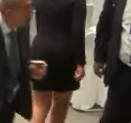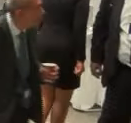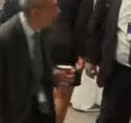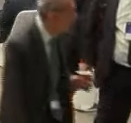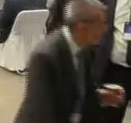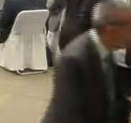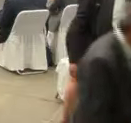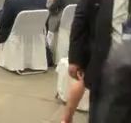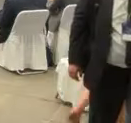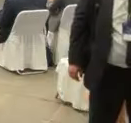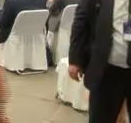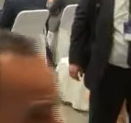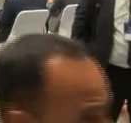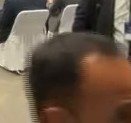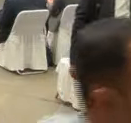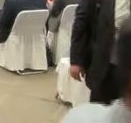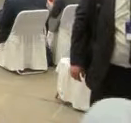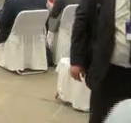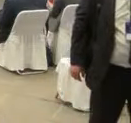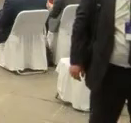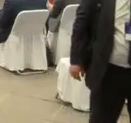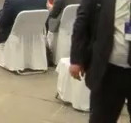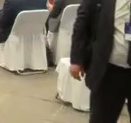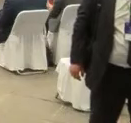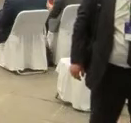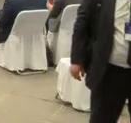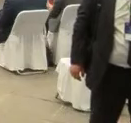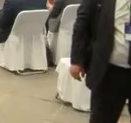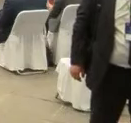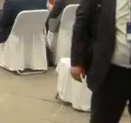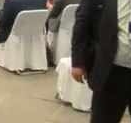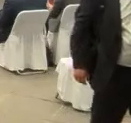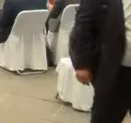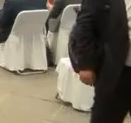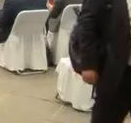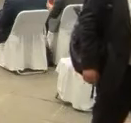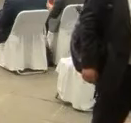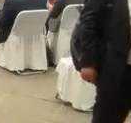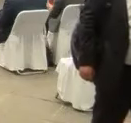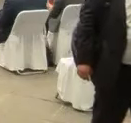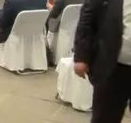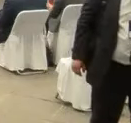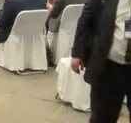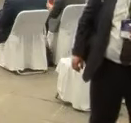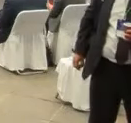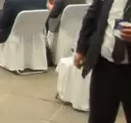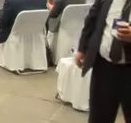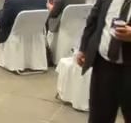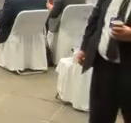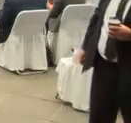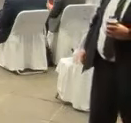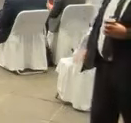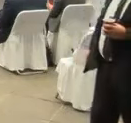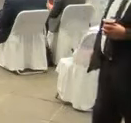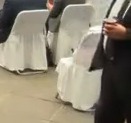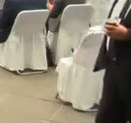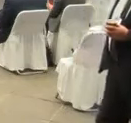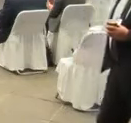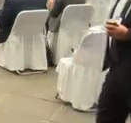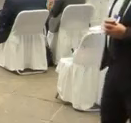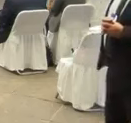vamos entonces a comenzar los trabajos de esta segunda mesa y quiero presentar a